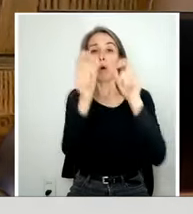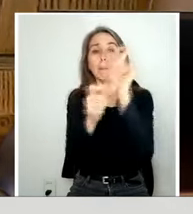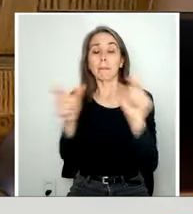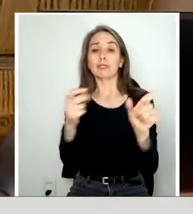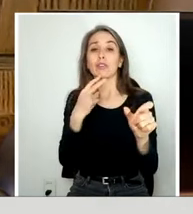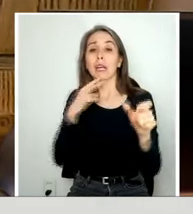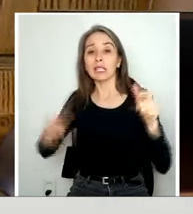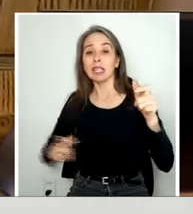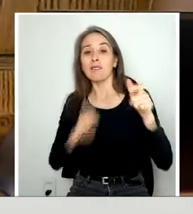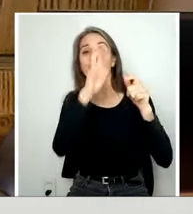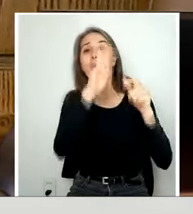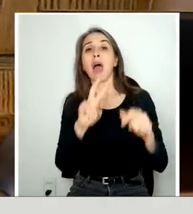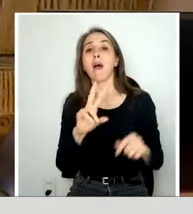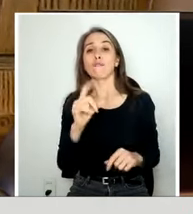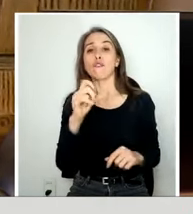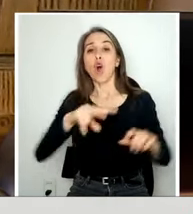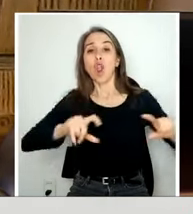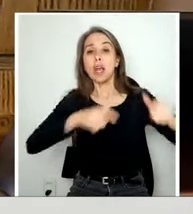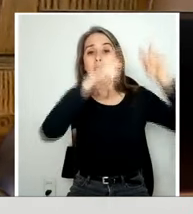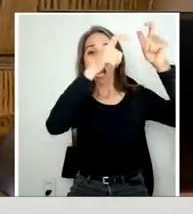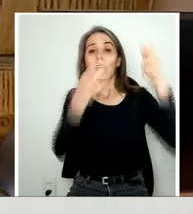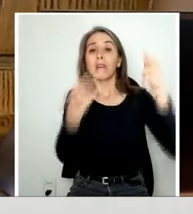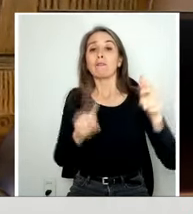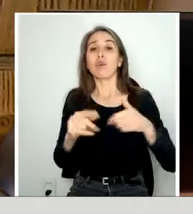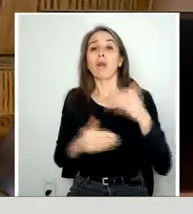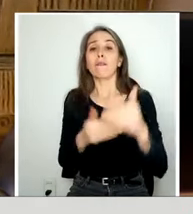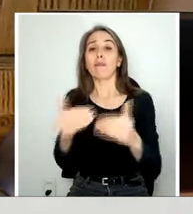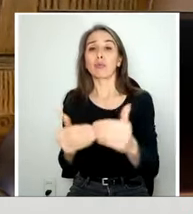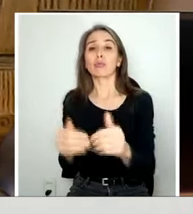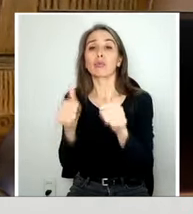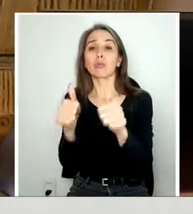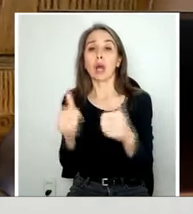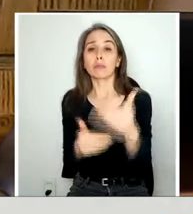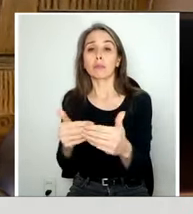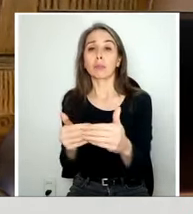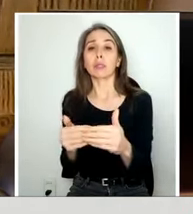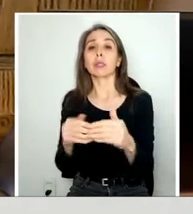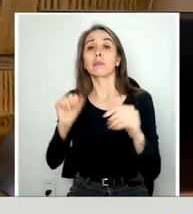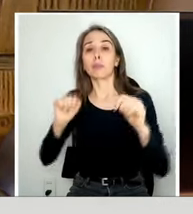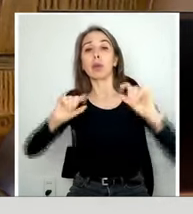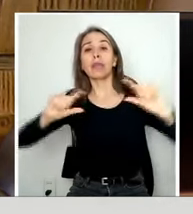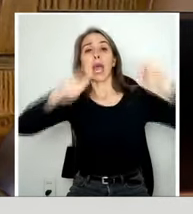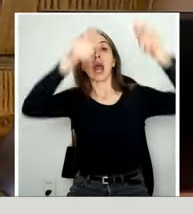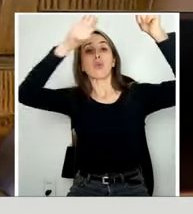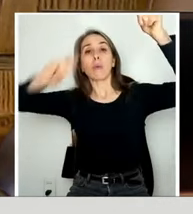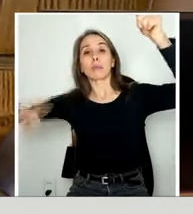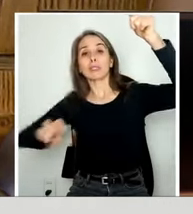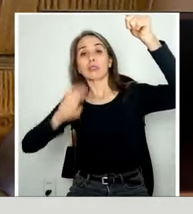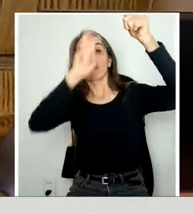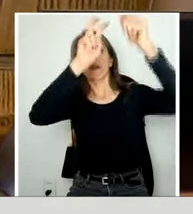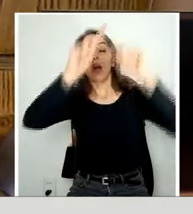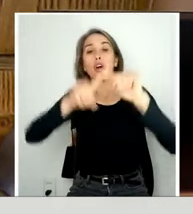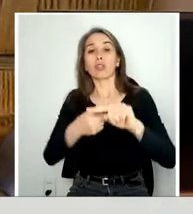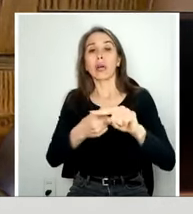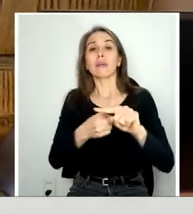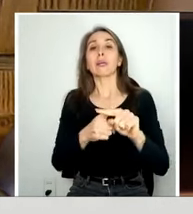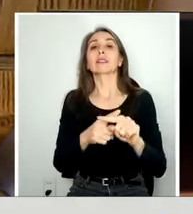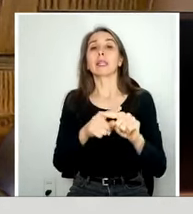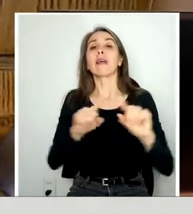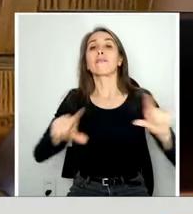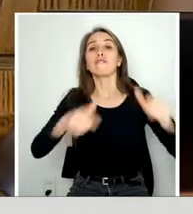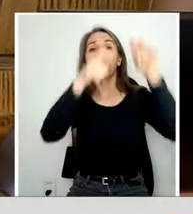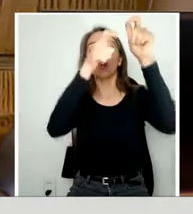vuelven a funcionar en óptimas condiciones y con esto hacer Cumbre otra vez en el volcán villarrica pido